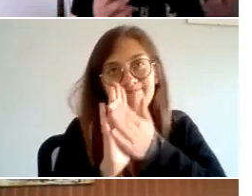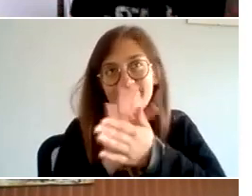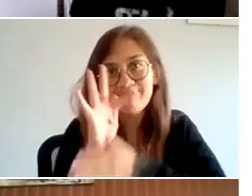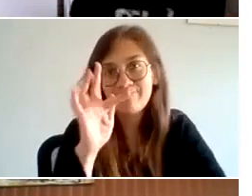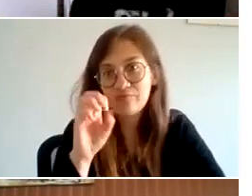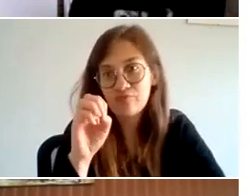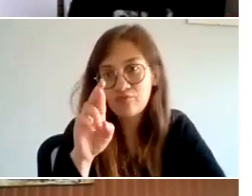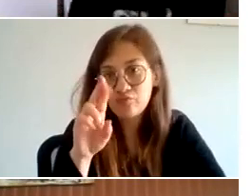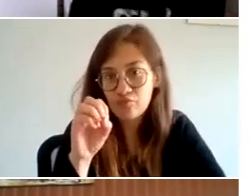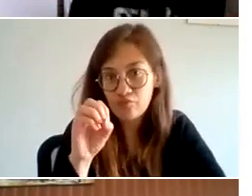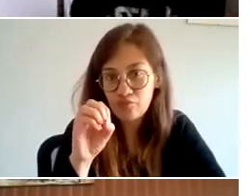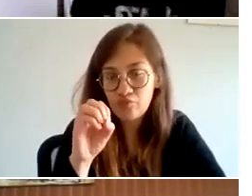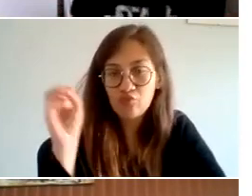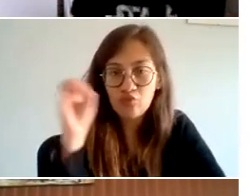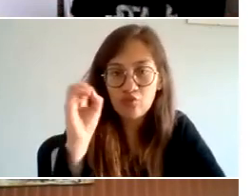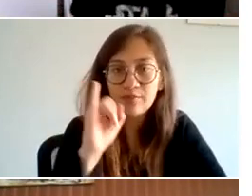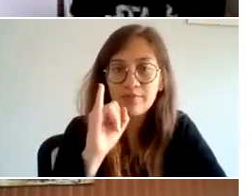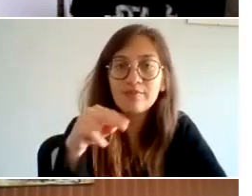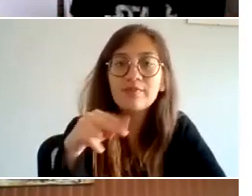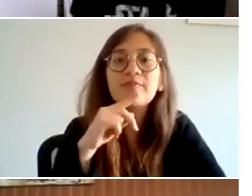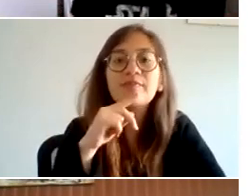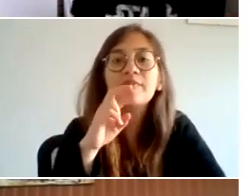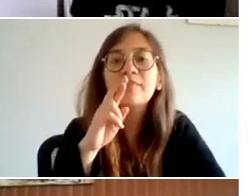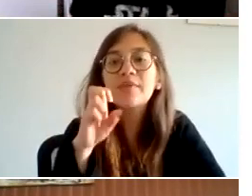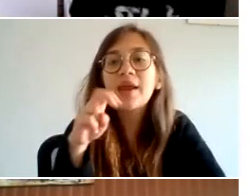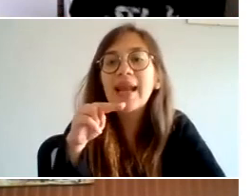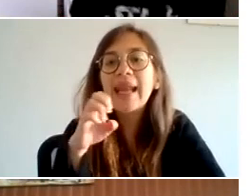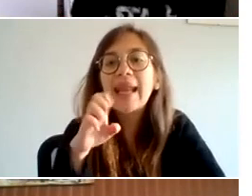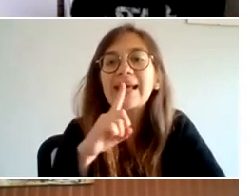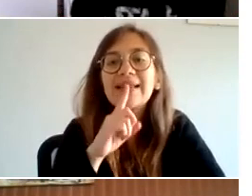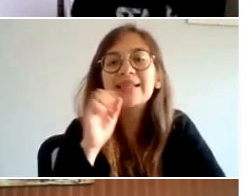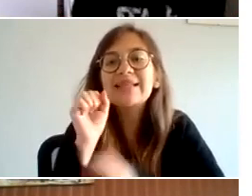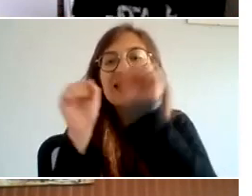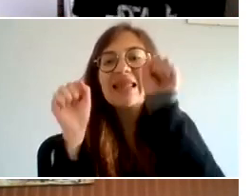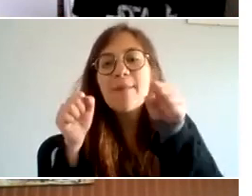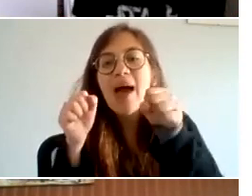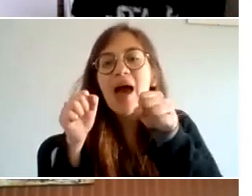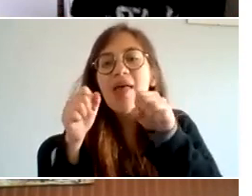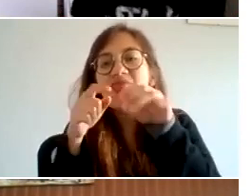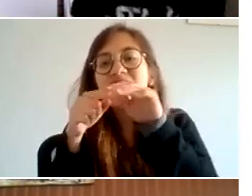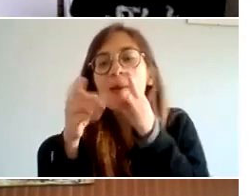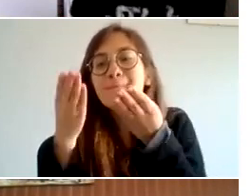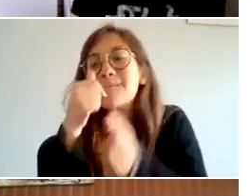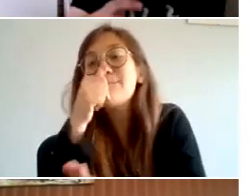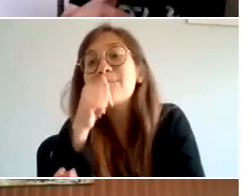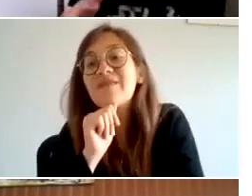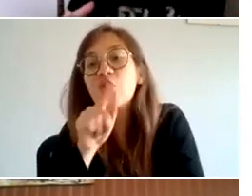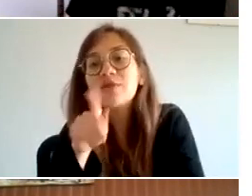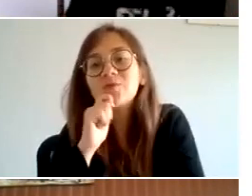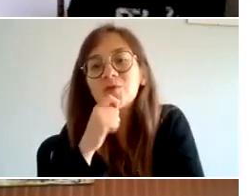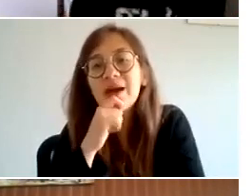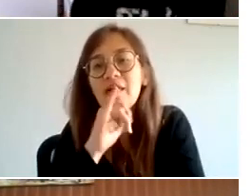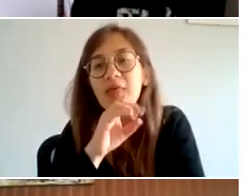las intranet de las instituciones, sistema interno, todas esas cosas son parte de la Deep Web. Y obviamente ahí